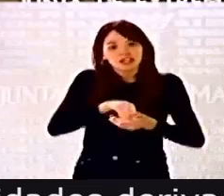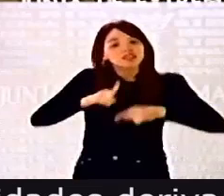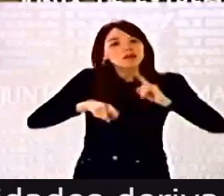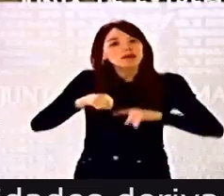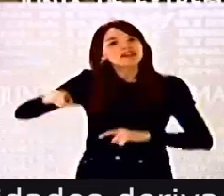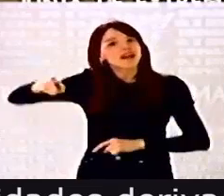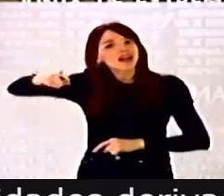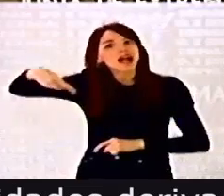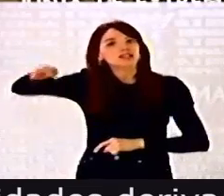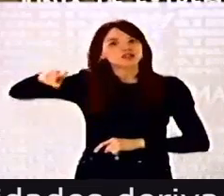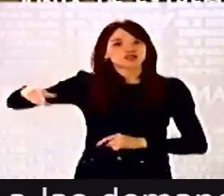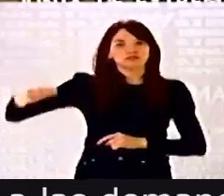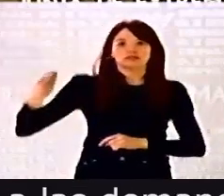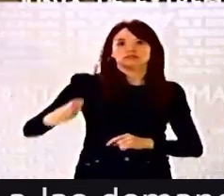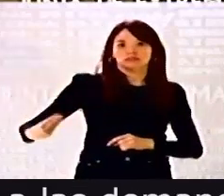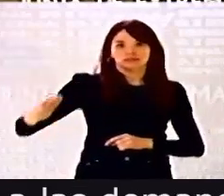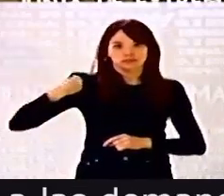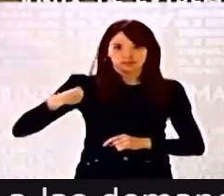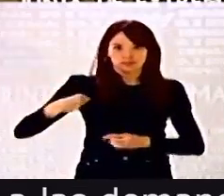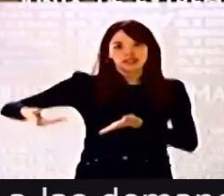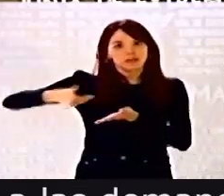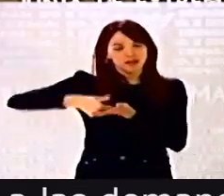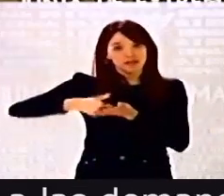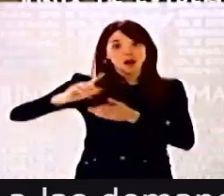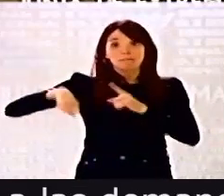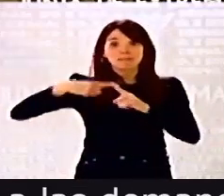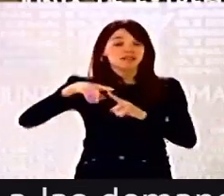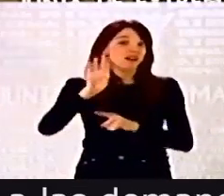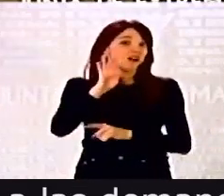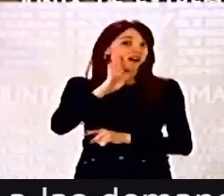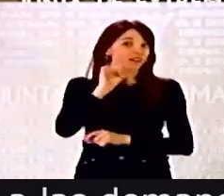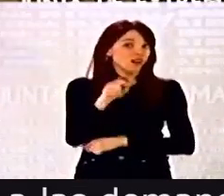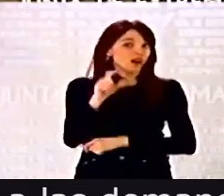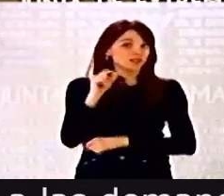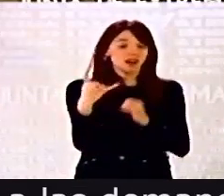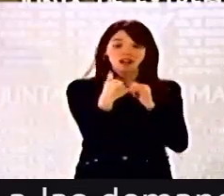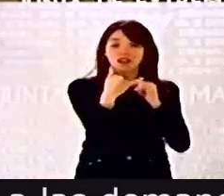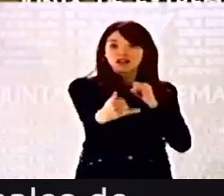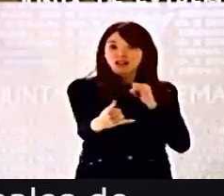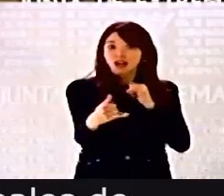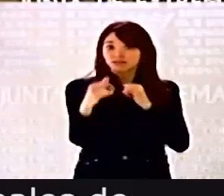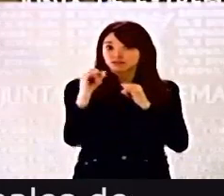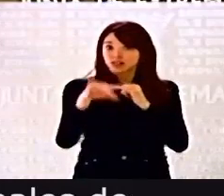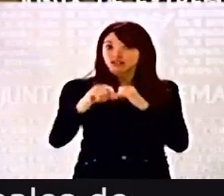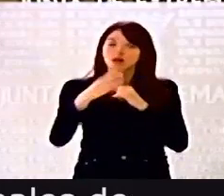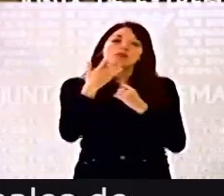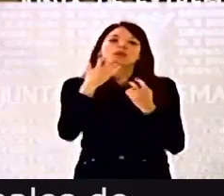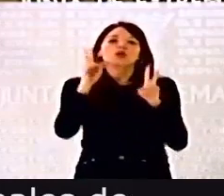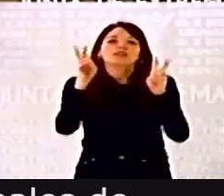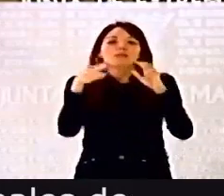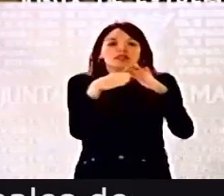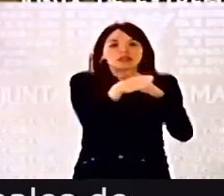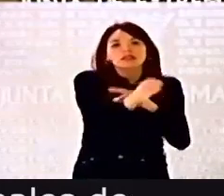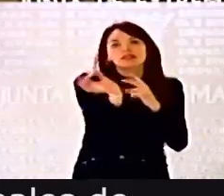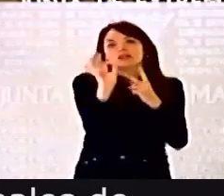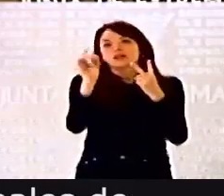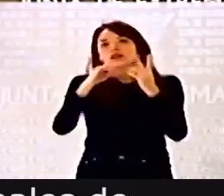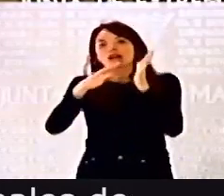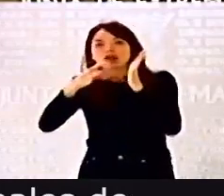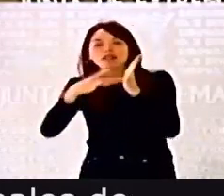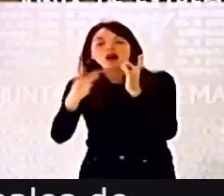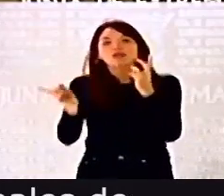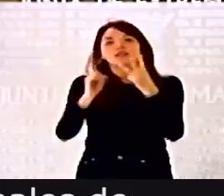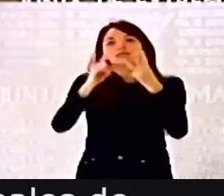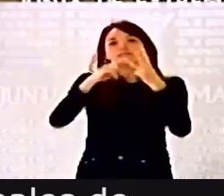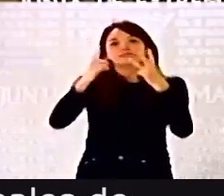sector, manteniendo también las líneas tradicionales de financiación en materia de accesibilidad, calidad, seguridad